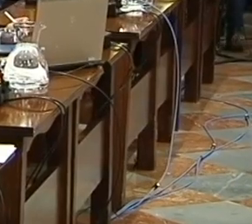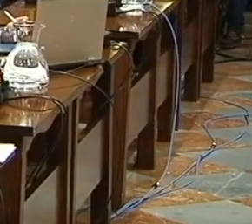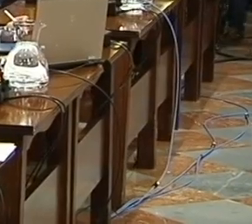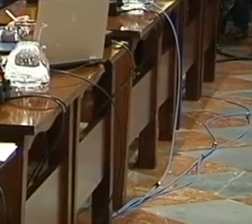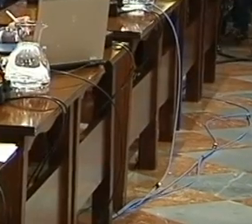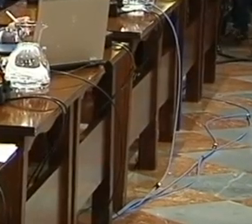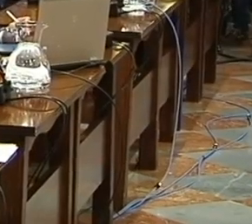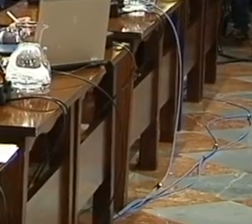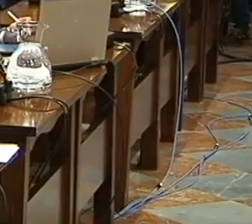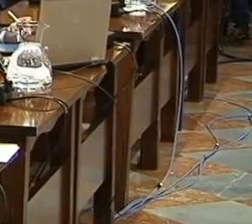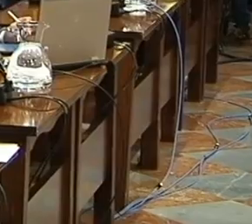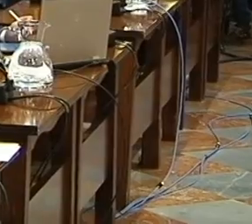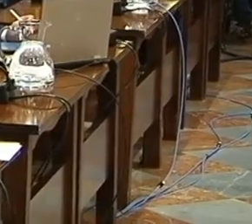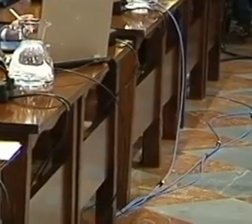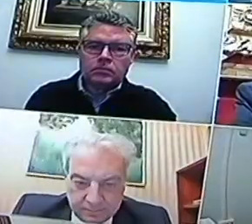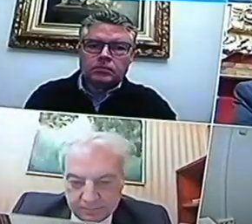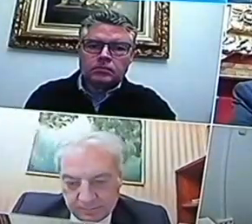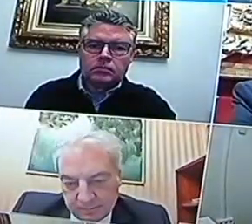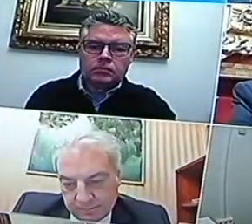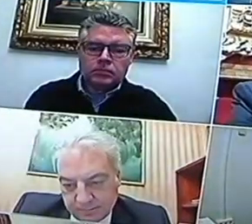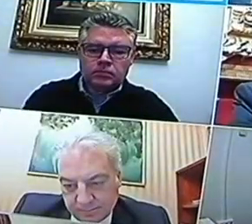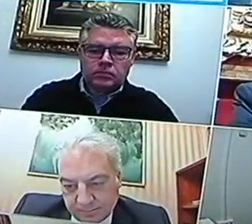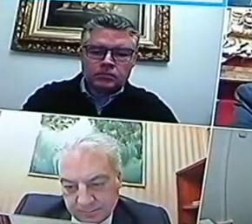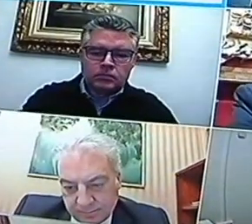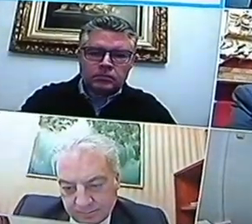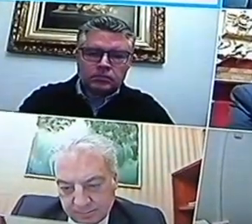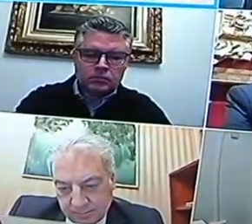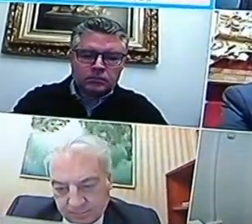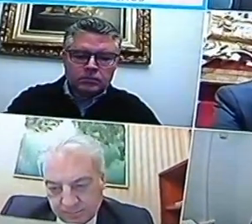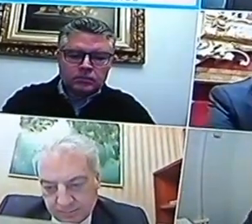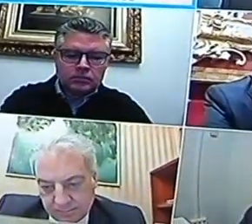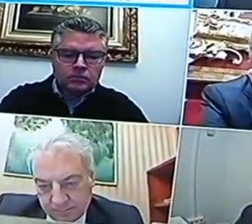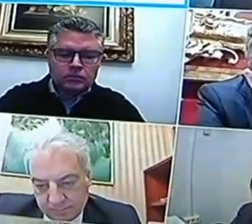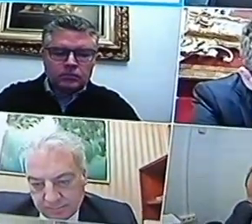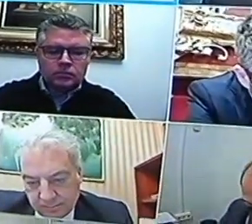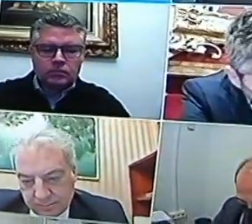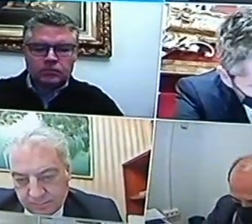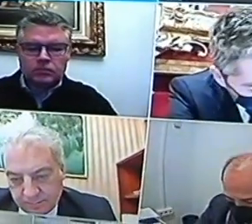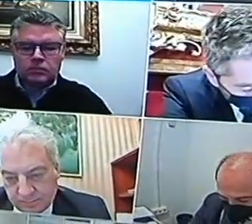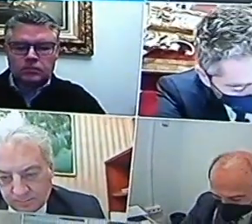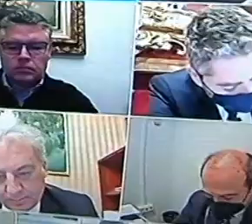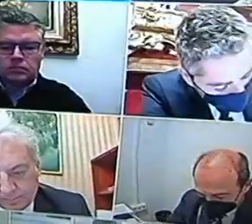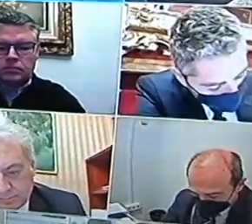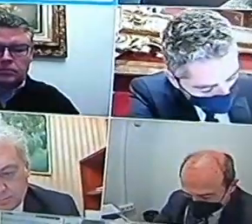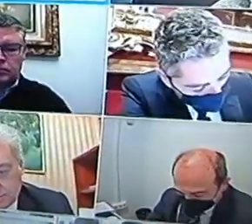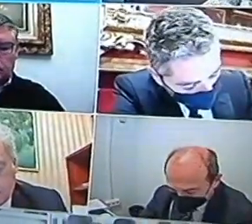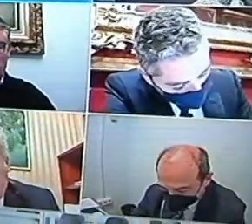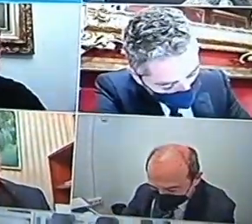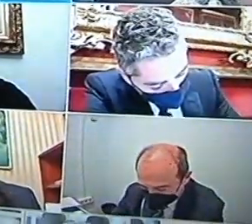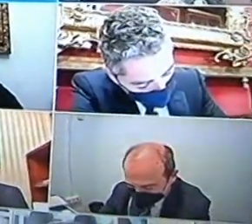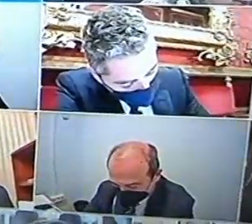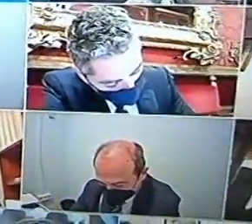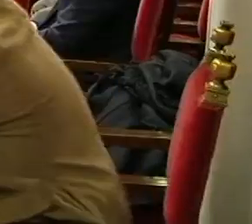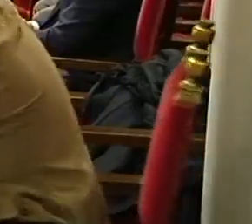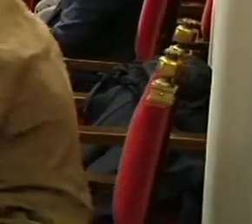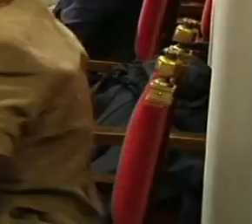discurso, el portavoz de Ciudadanos ha agradecido el valor de los funcionarios del Ayuntamiento de Granada para desarrollar proyectos en la ciudad. Proyectos que, a